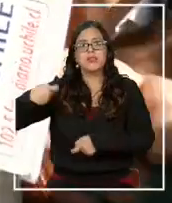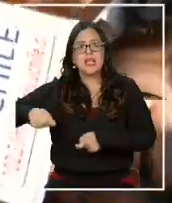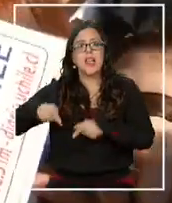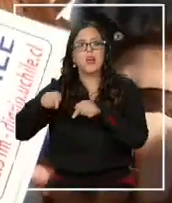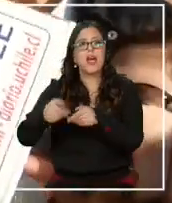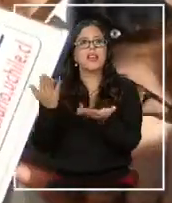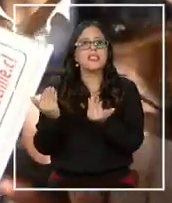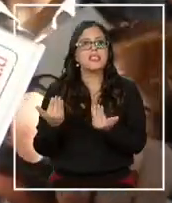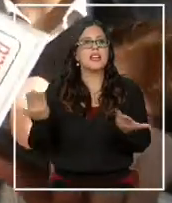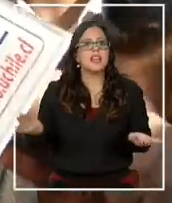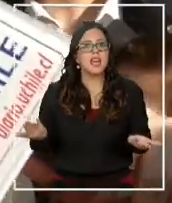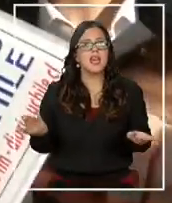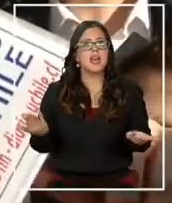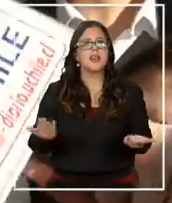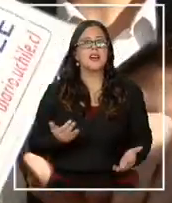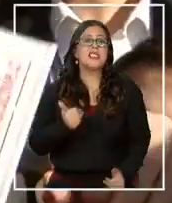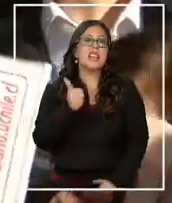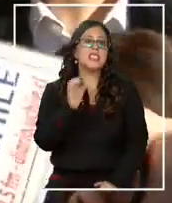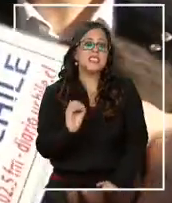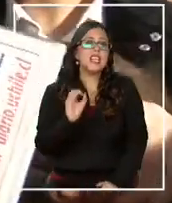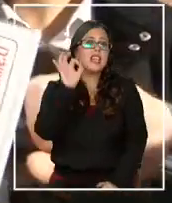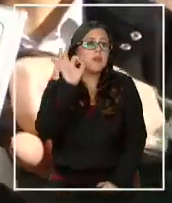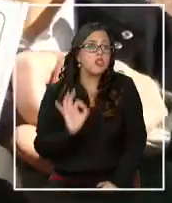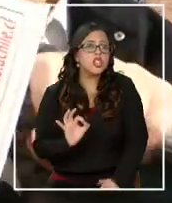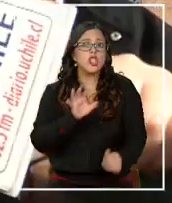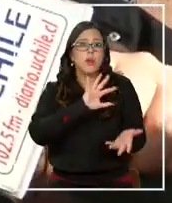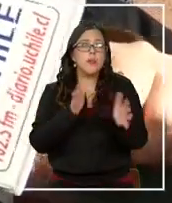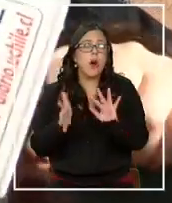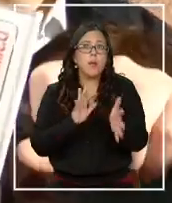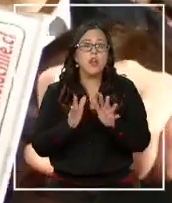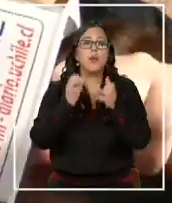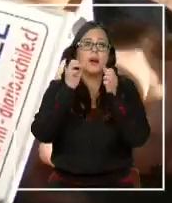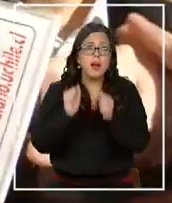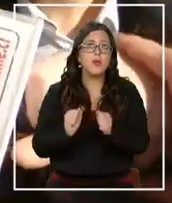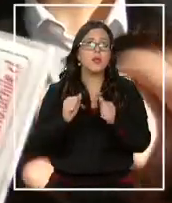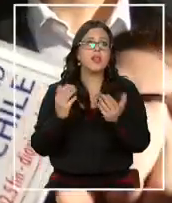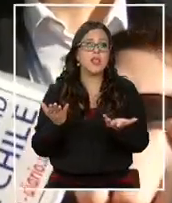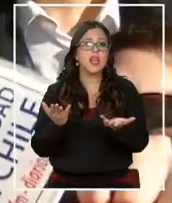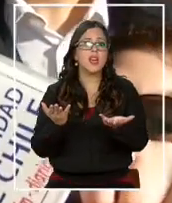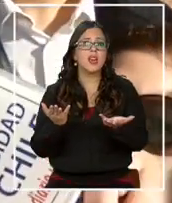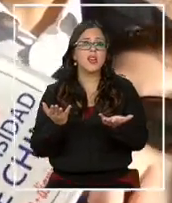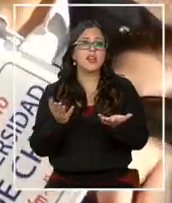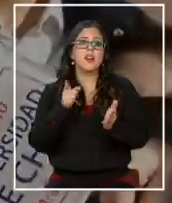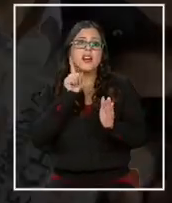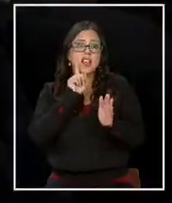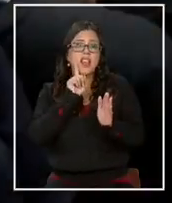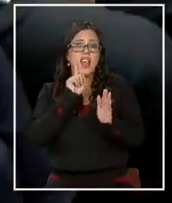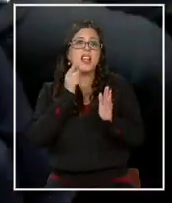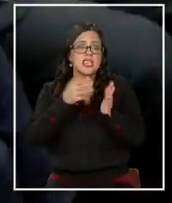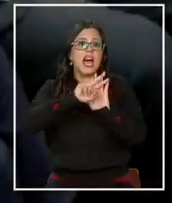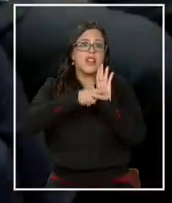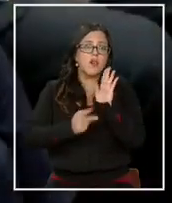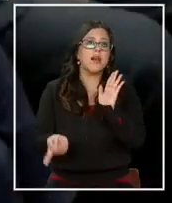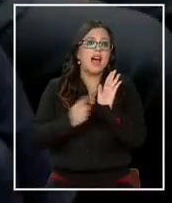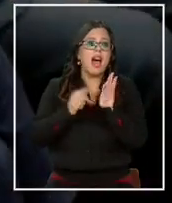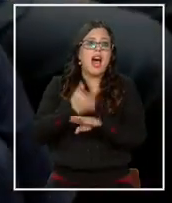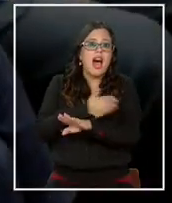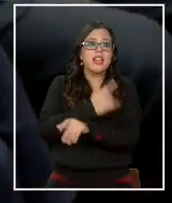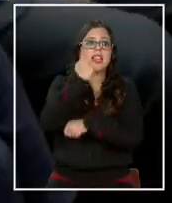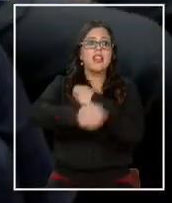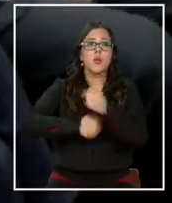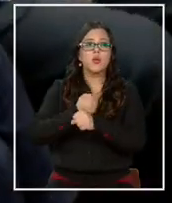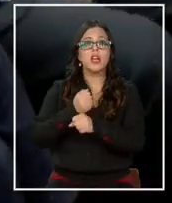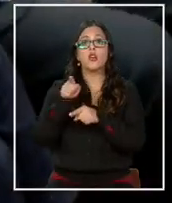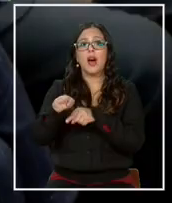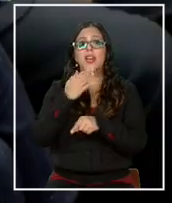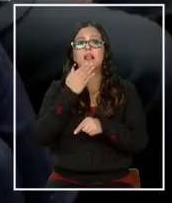requerir 2/3 de los votos para poder reactivar la reforma tributaria antes de un año. Discusión a la que también